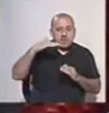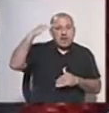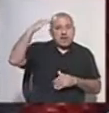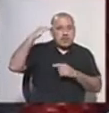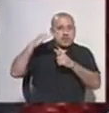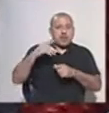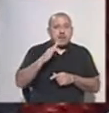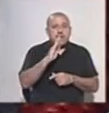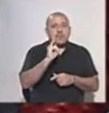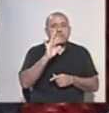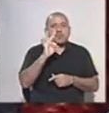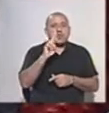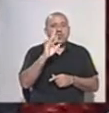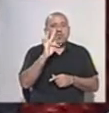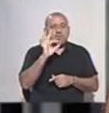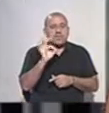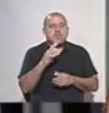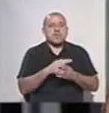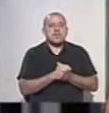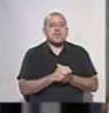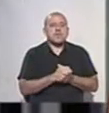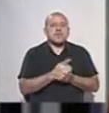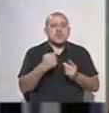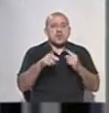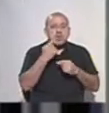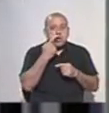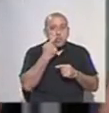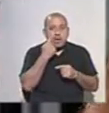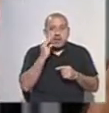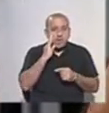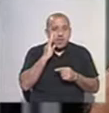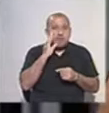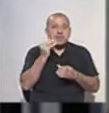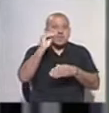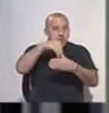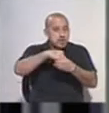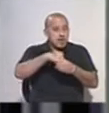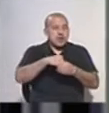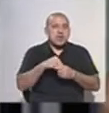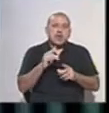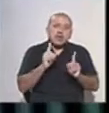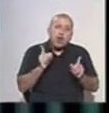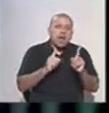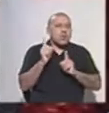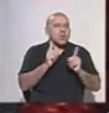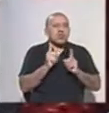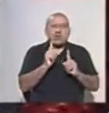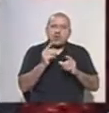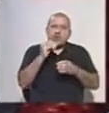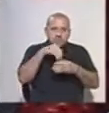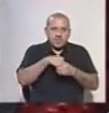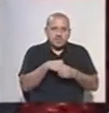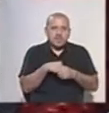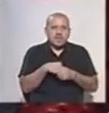Este, lo mismo. O sea, como lo hay, o sea, que los padres intervienen realmente. Algunos No tanto. No es como el Carnaval de las Promesas, tanto. Por